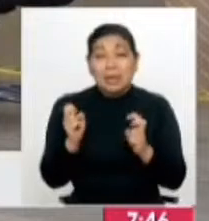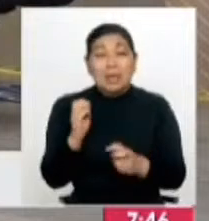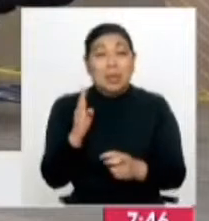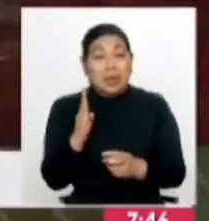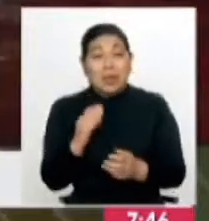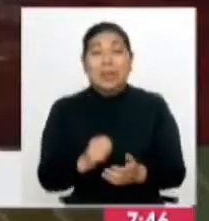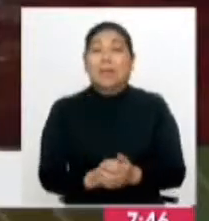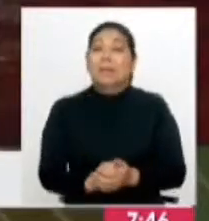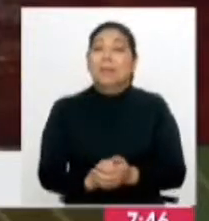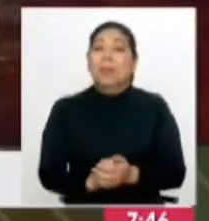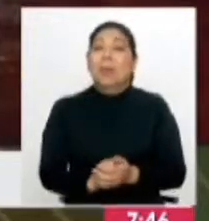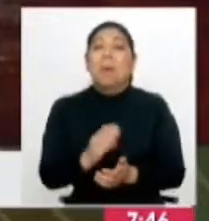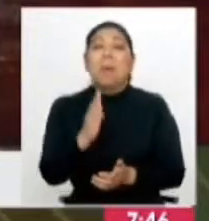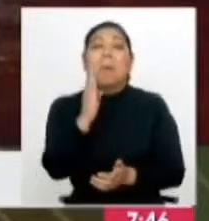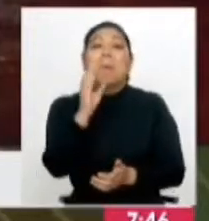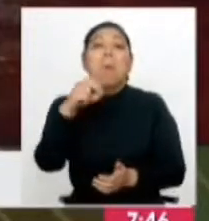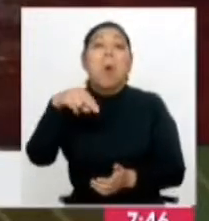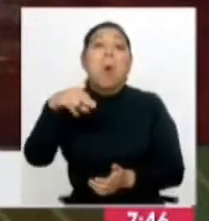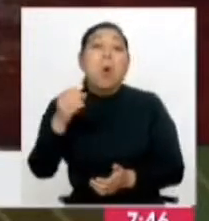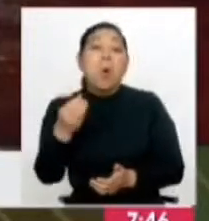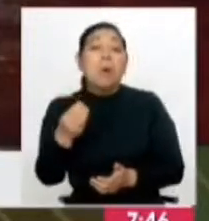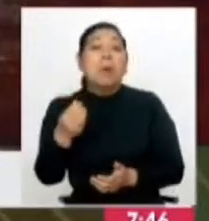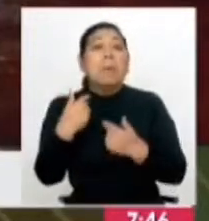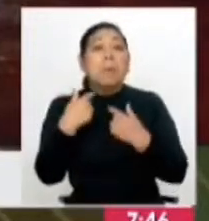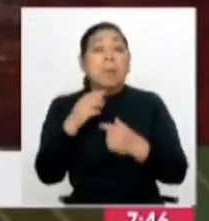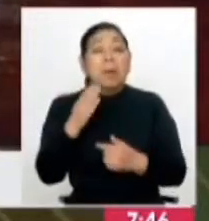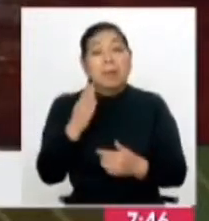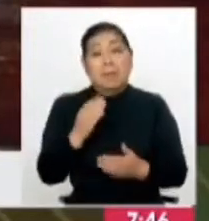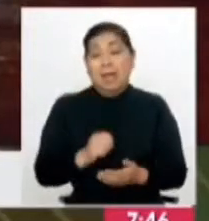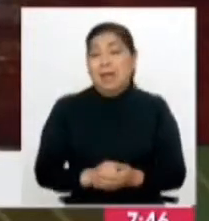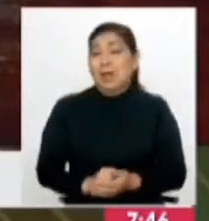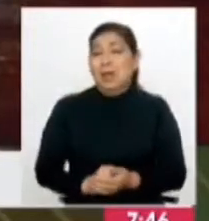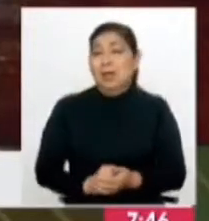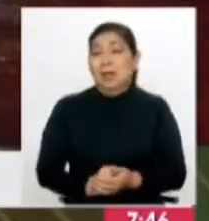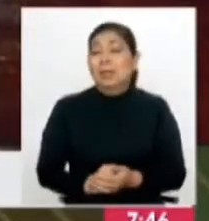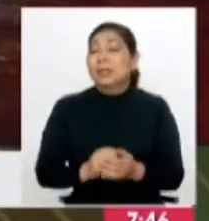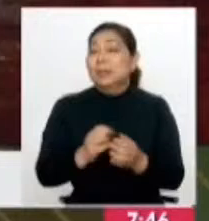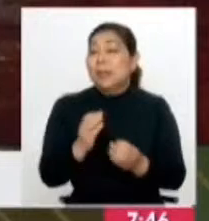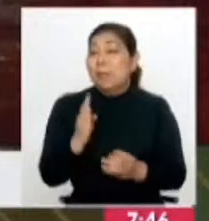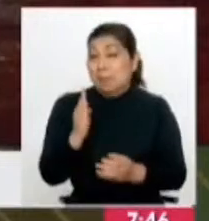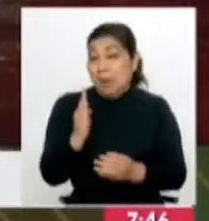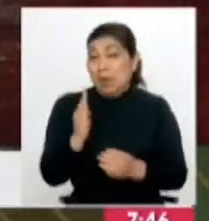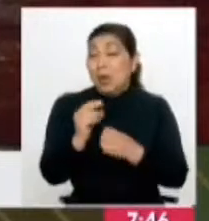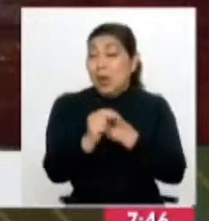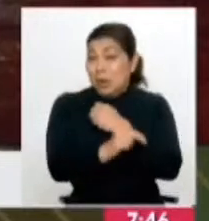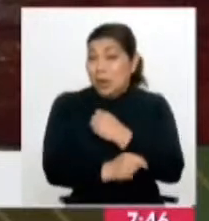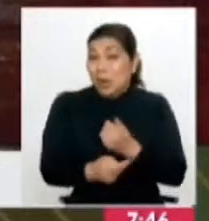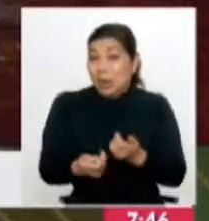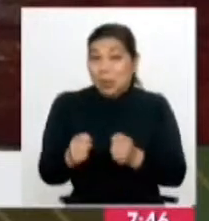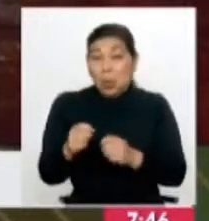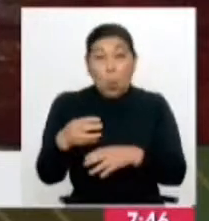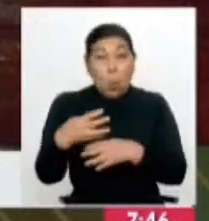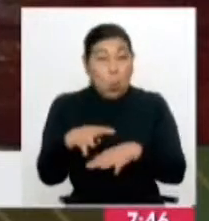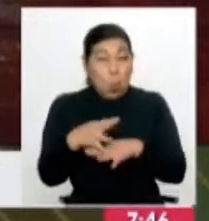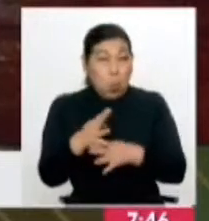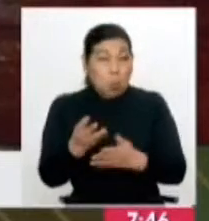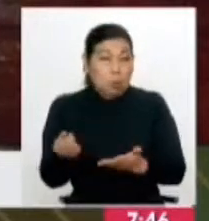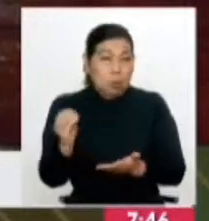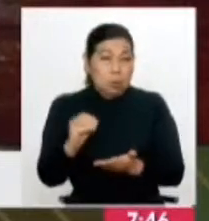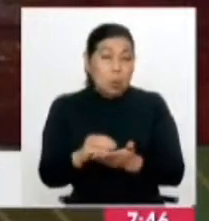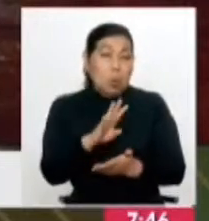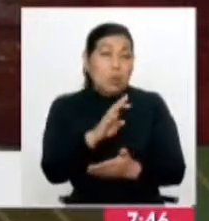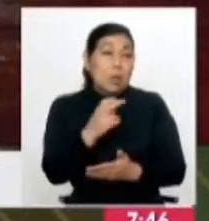del banco, de los bonos, de las pérdidas del banco. Lo cierto es que el Banco de la Nación, al cierre de julio, ya ha